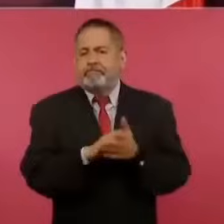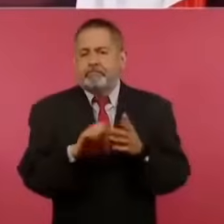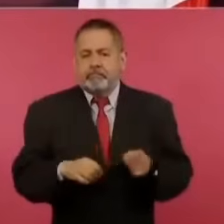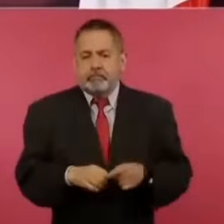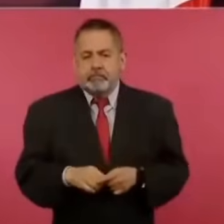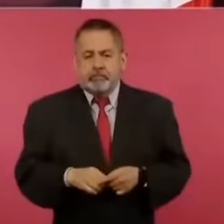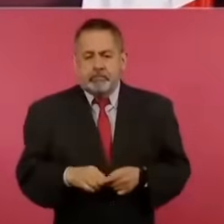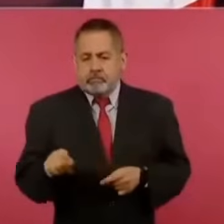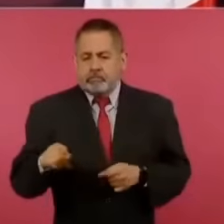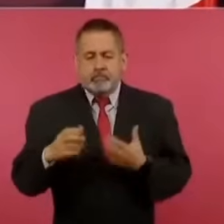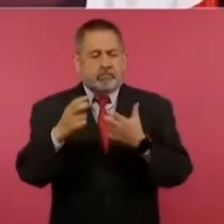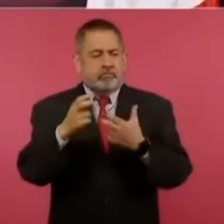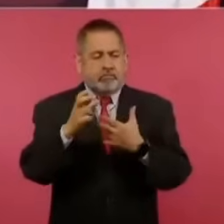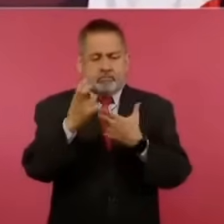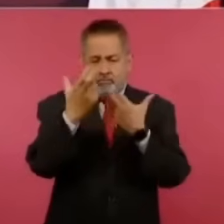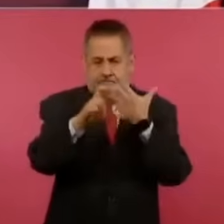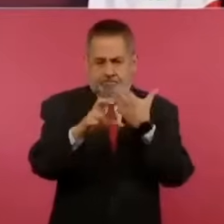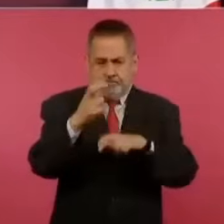acciones en Repsol